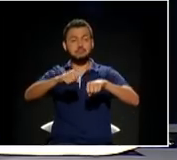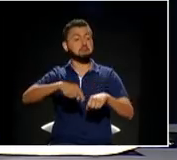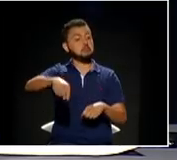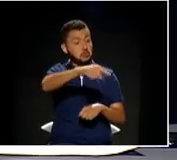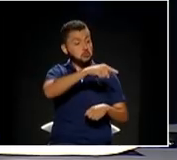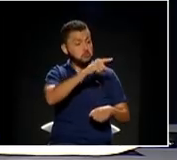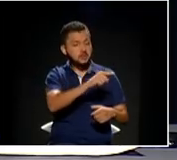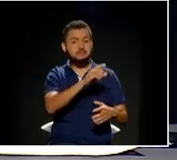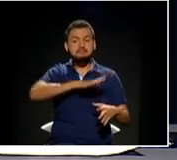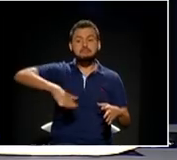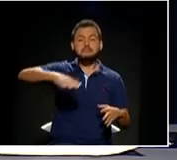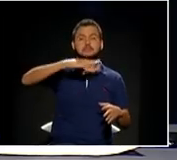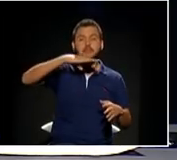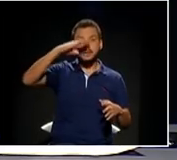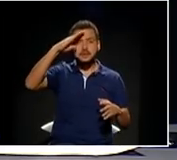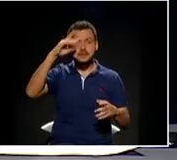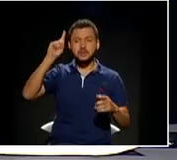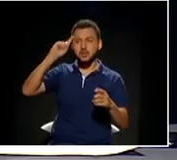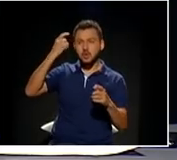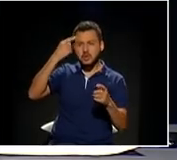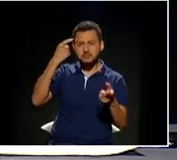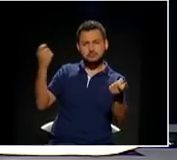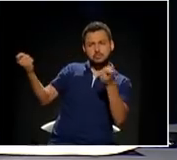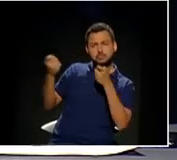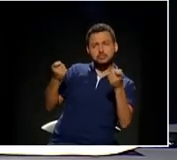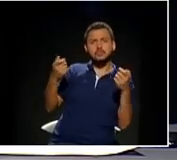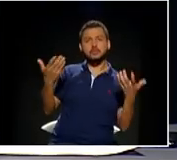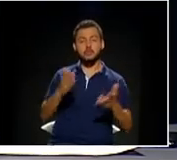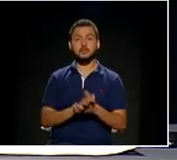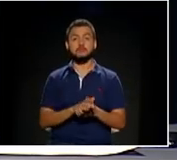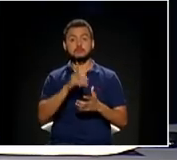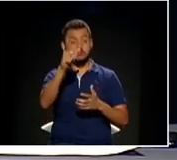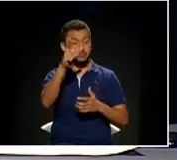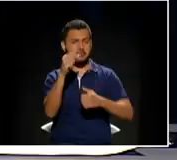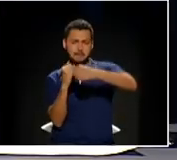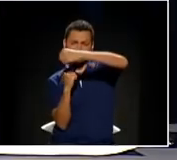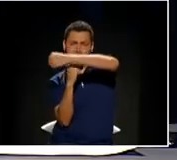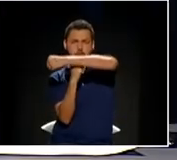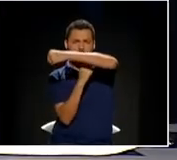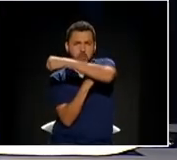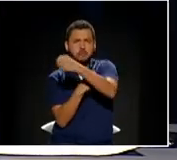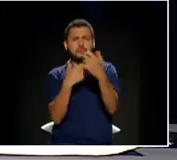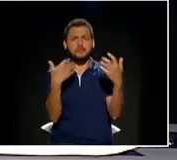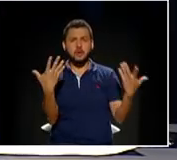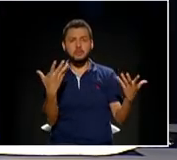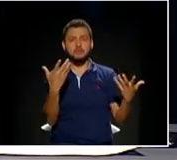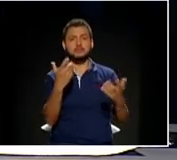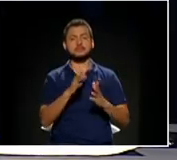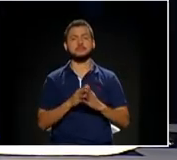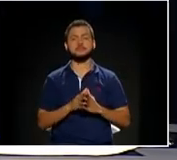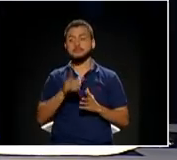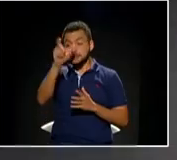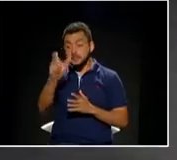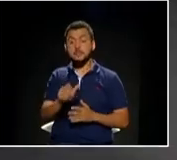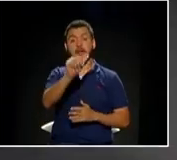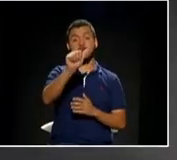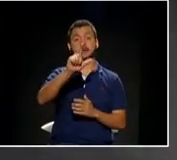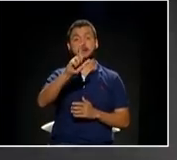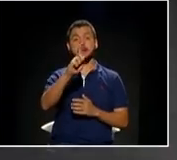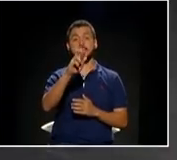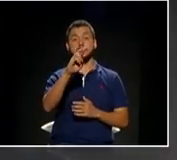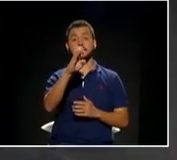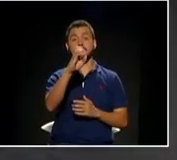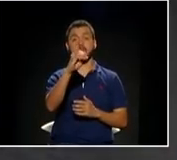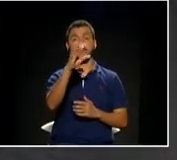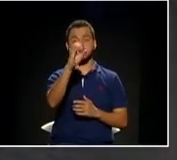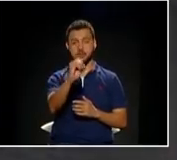ciudad tres fortalezas y dos aspectos para mejorar empieza el candidato alfredo ramos un minuto bueno